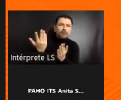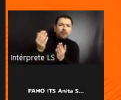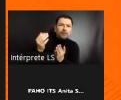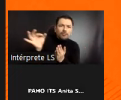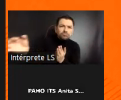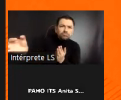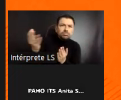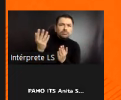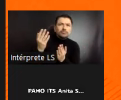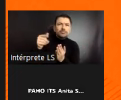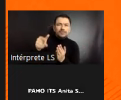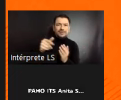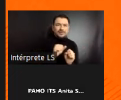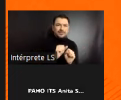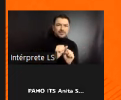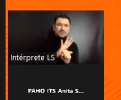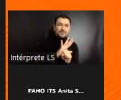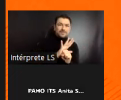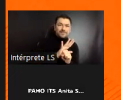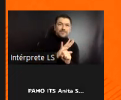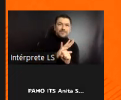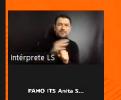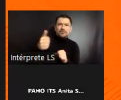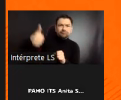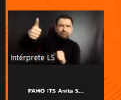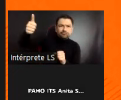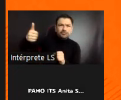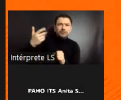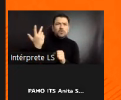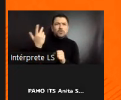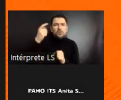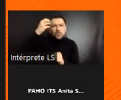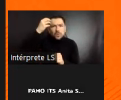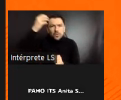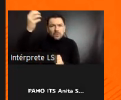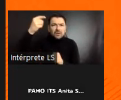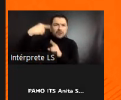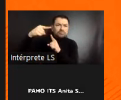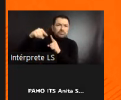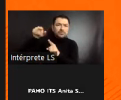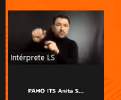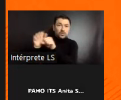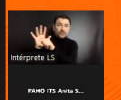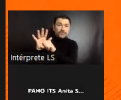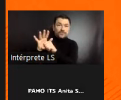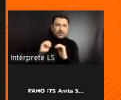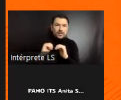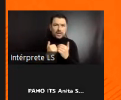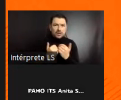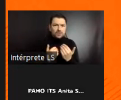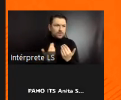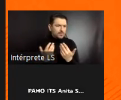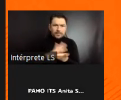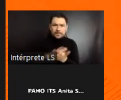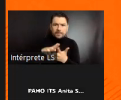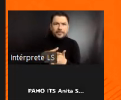muchas autoridades o alcaldes de ciudades no pudieron implementar toda esta masa de